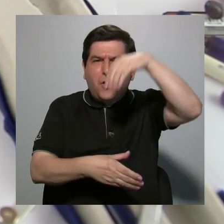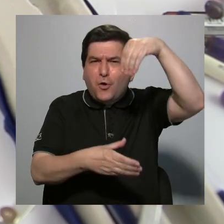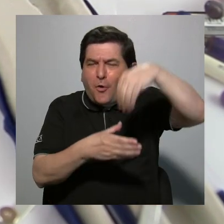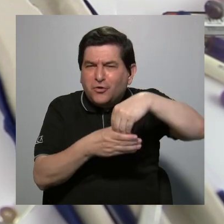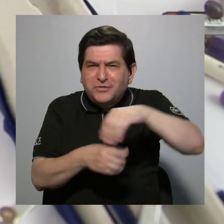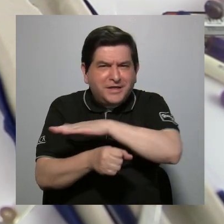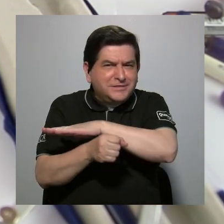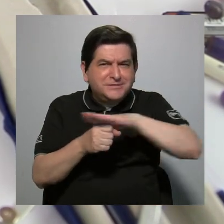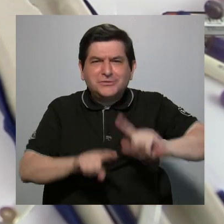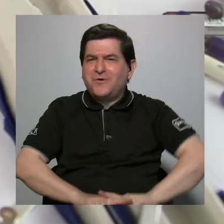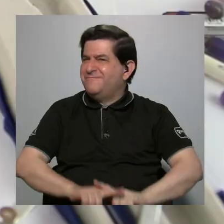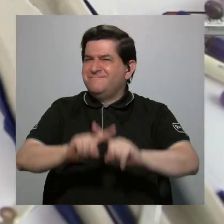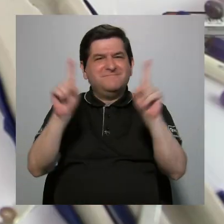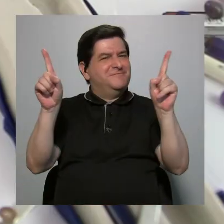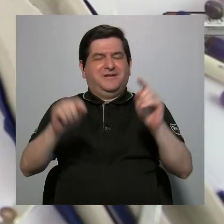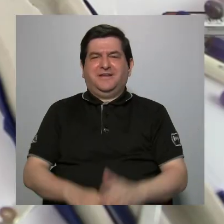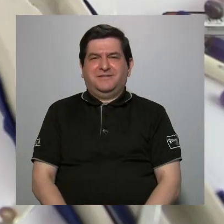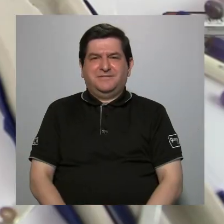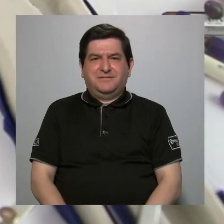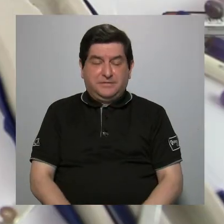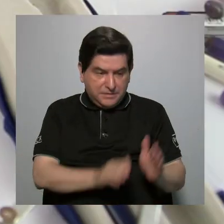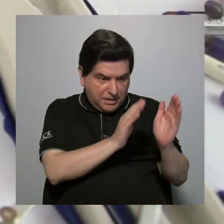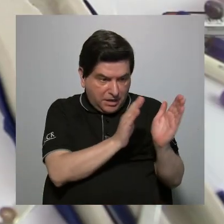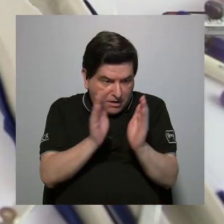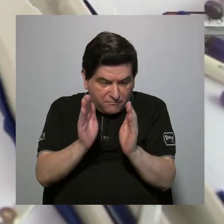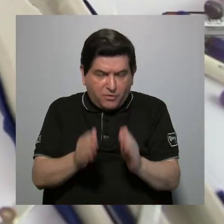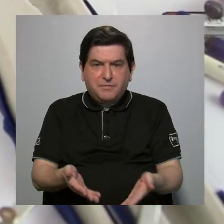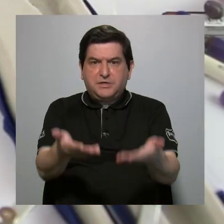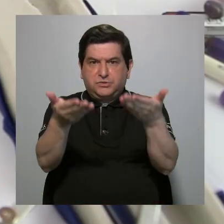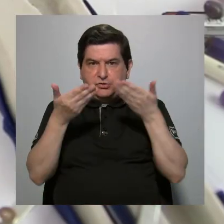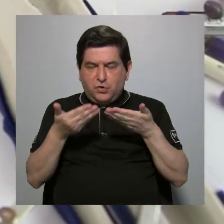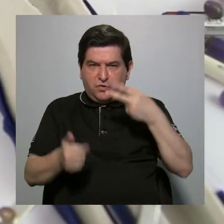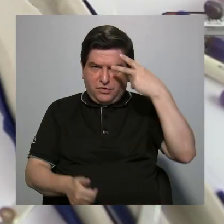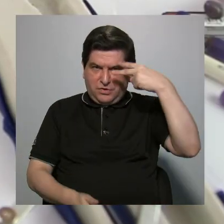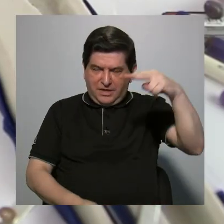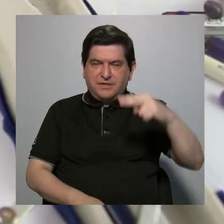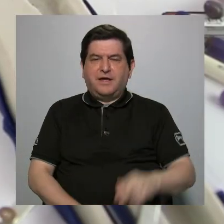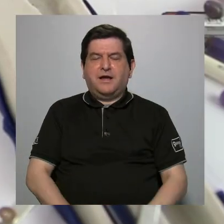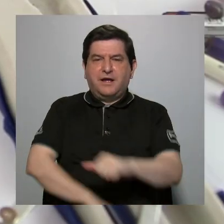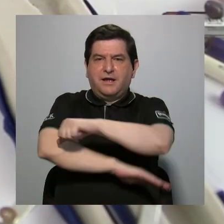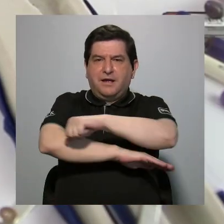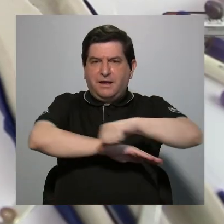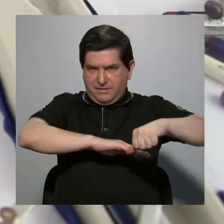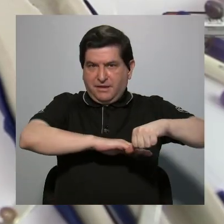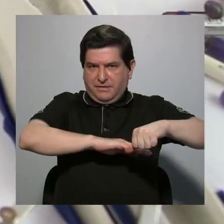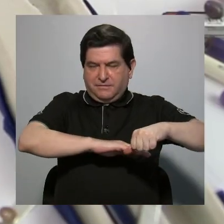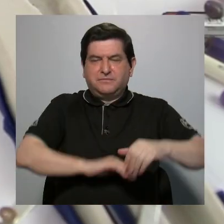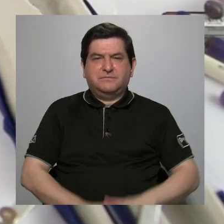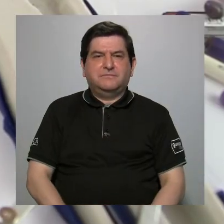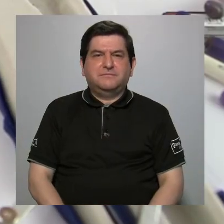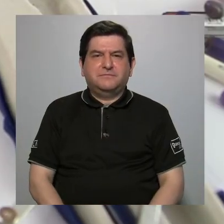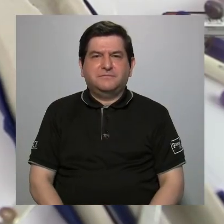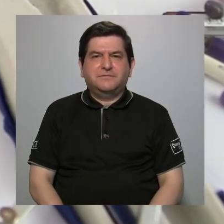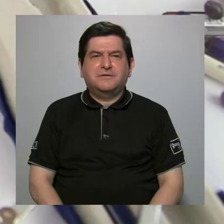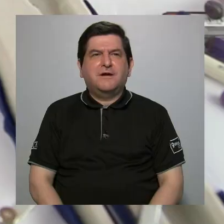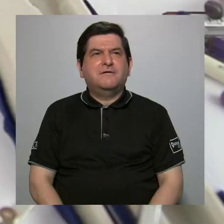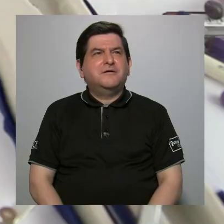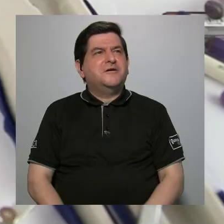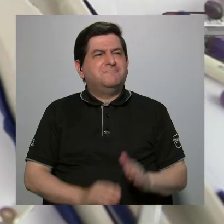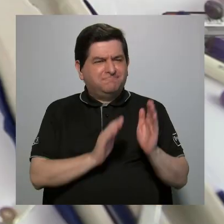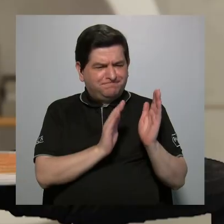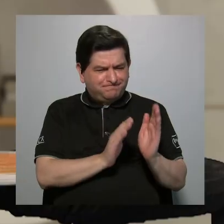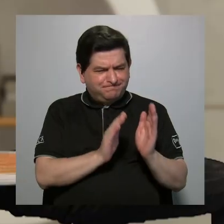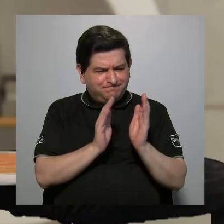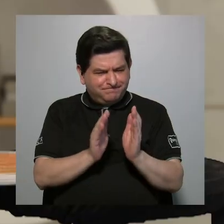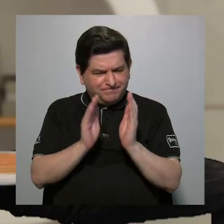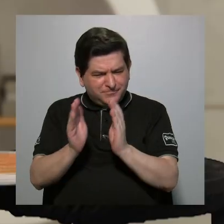contexto completamente diferente. Si la formación que le dan a uno a México, en México como arquitecto, es una